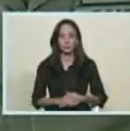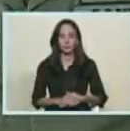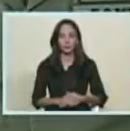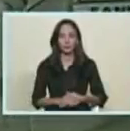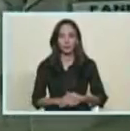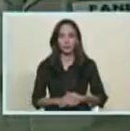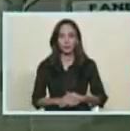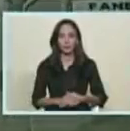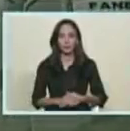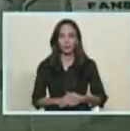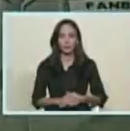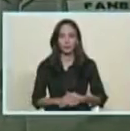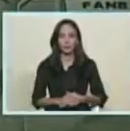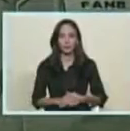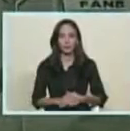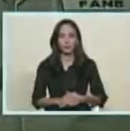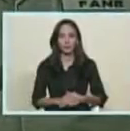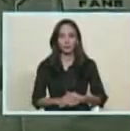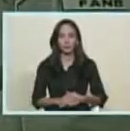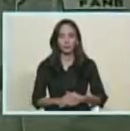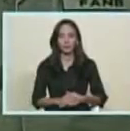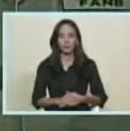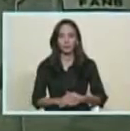en jefe, compañero,